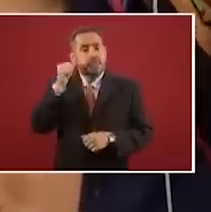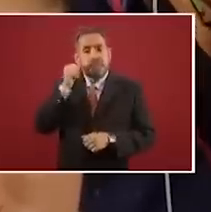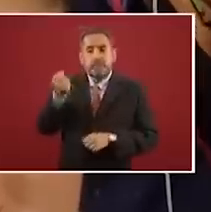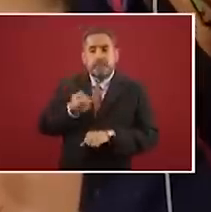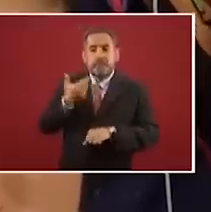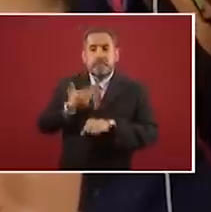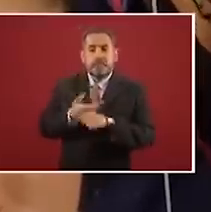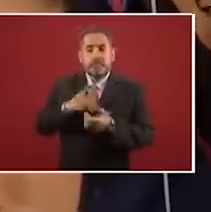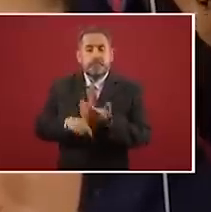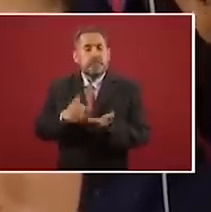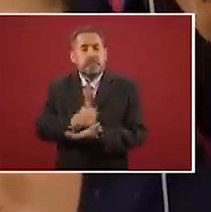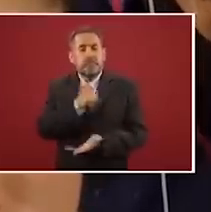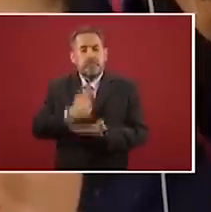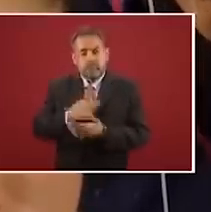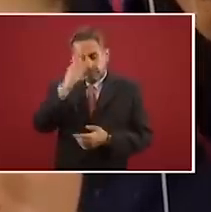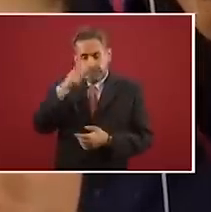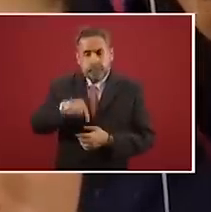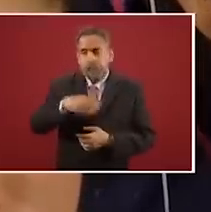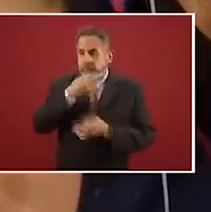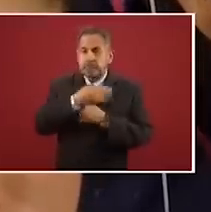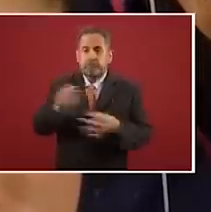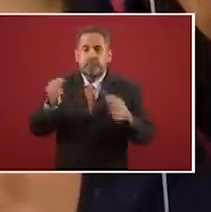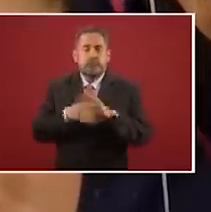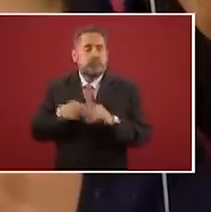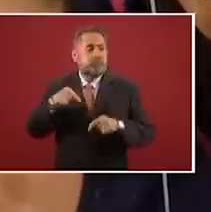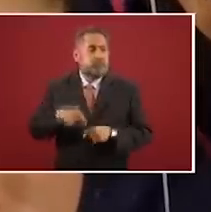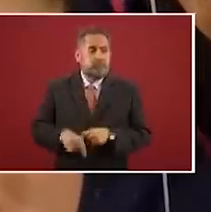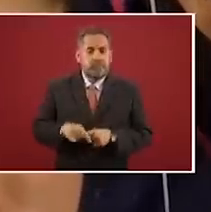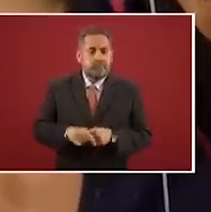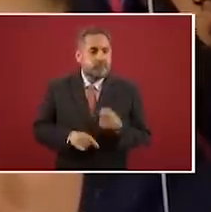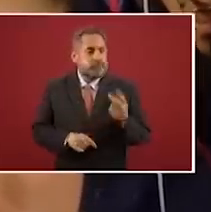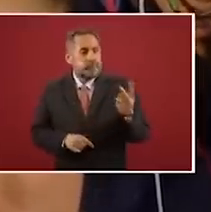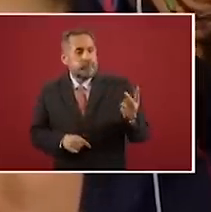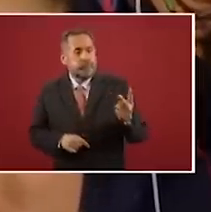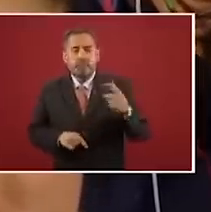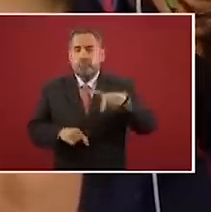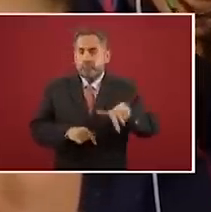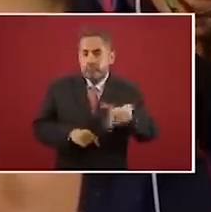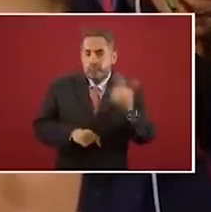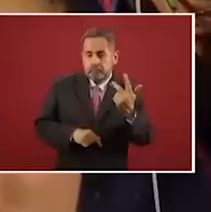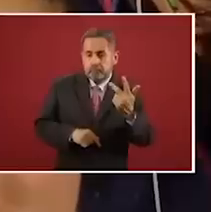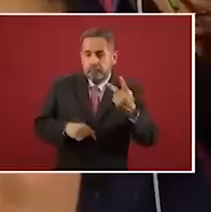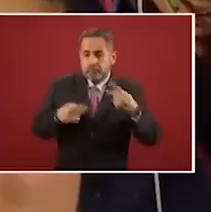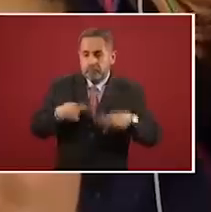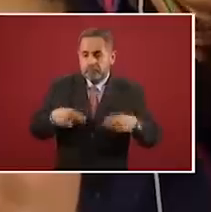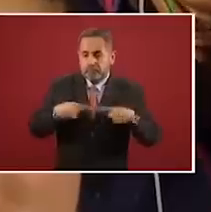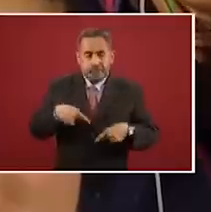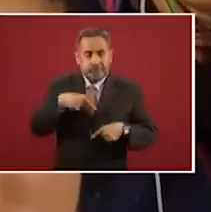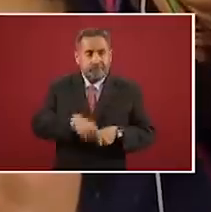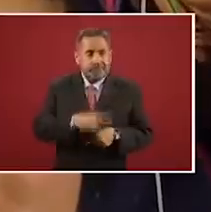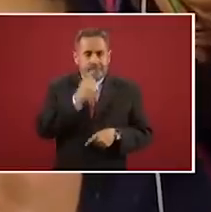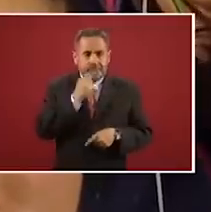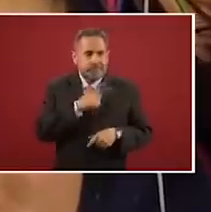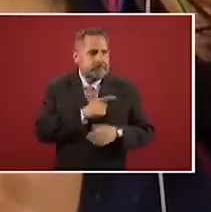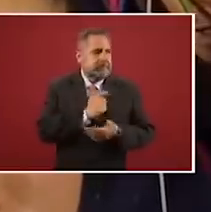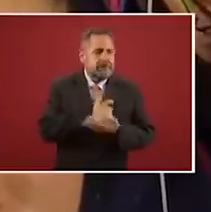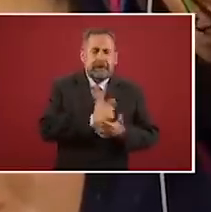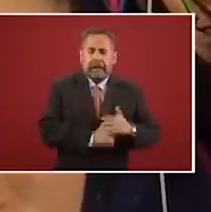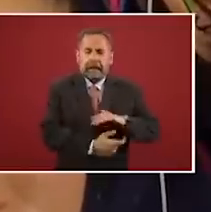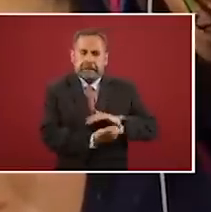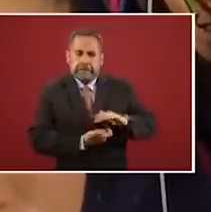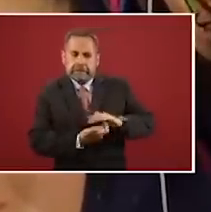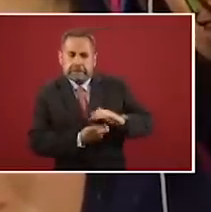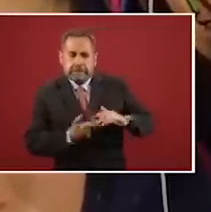Seguridad Pública capitalina reconocía que por lo menos 12 elementos estaban dedicando a la extorsión aquí en la Ciudad de